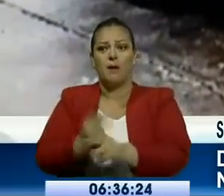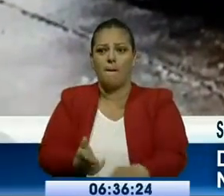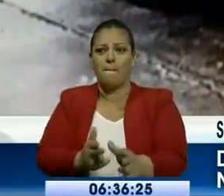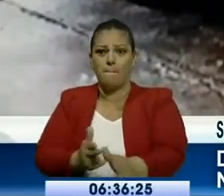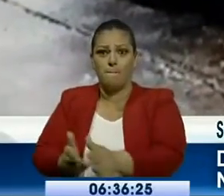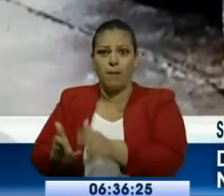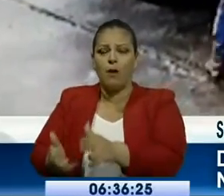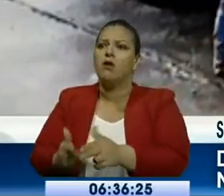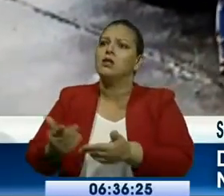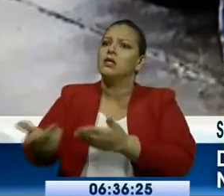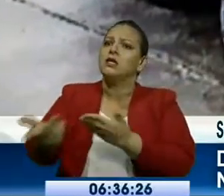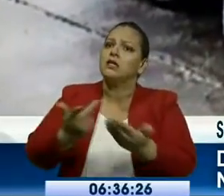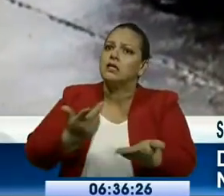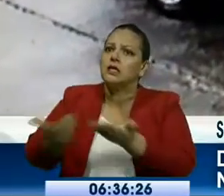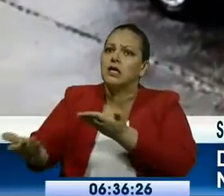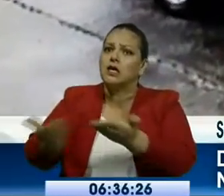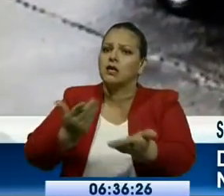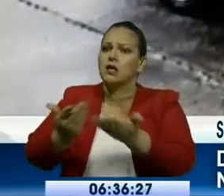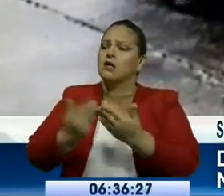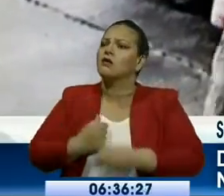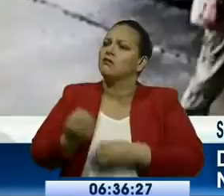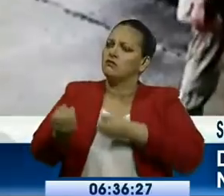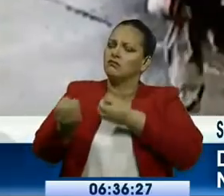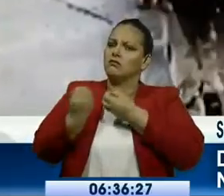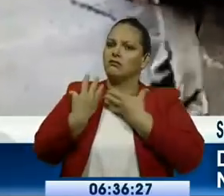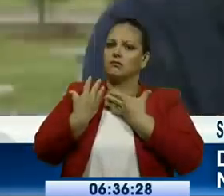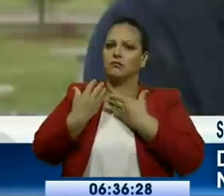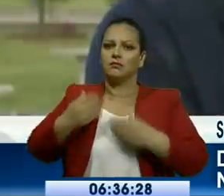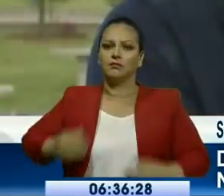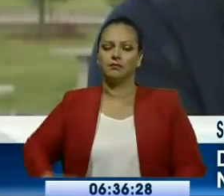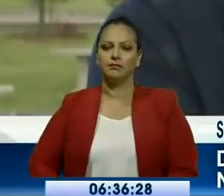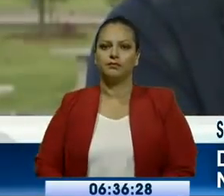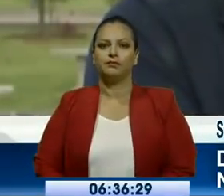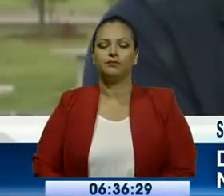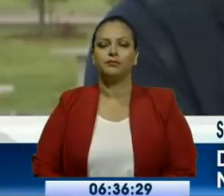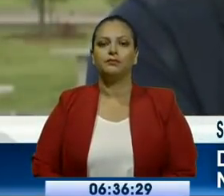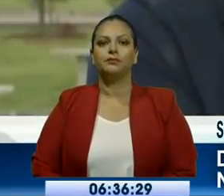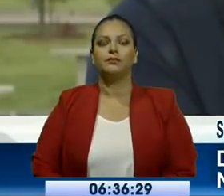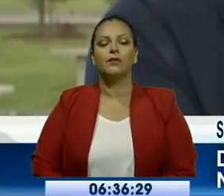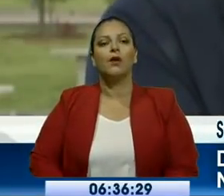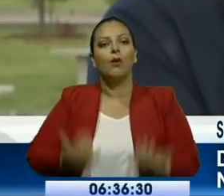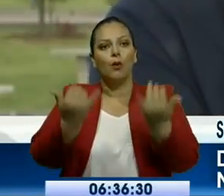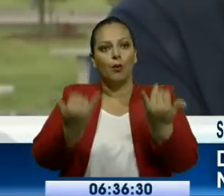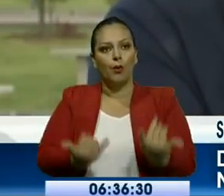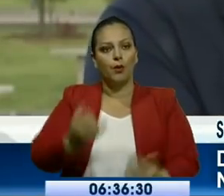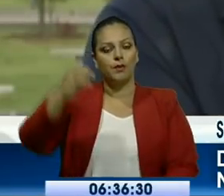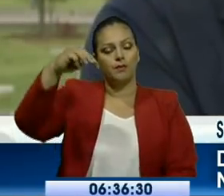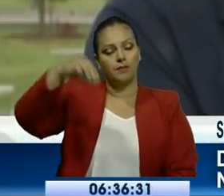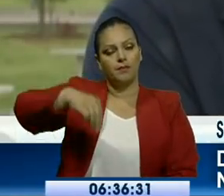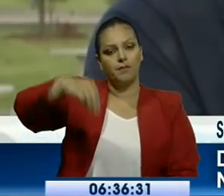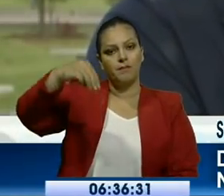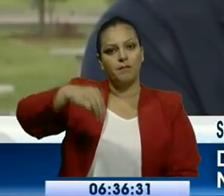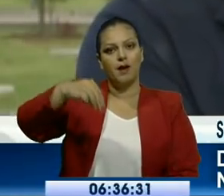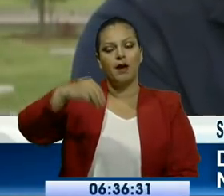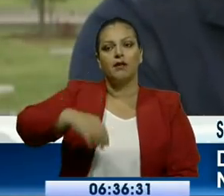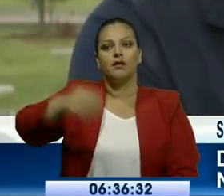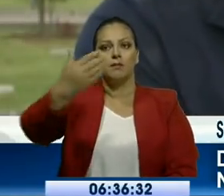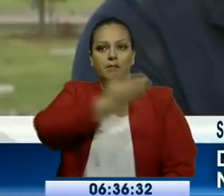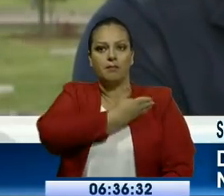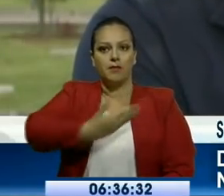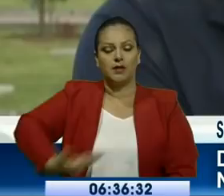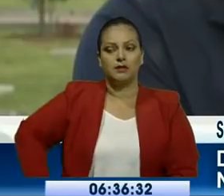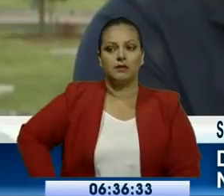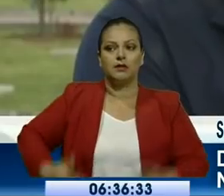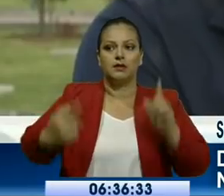con el presidente Lenín Moreno que se llevará a cabo este martes. Para que él pues como jefe de Estado nos